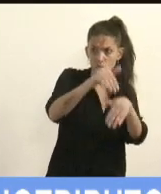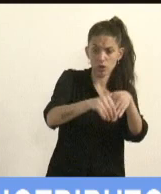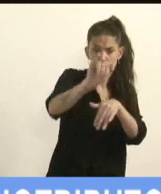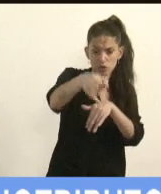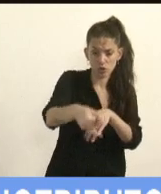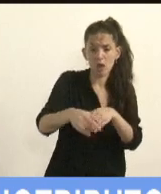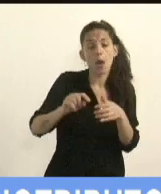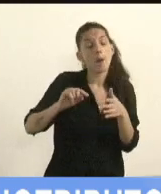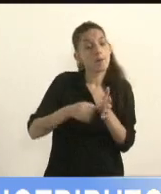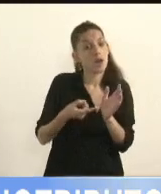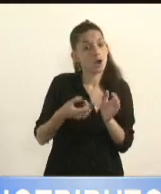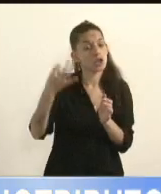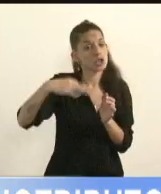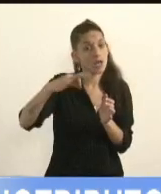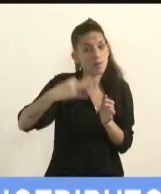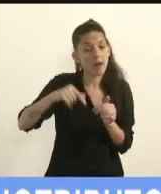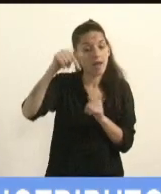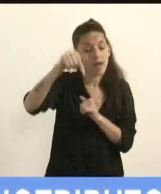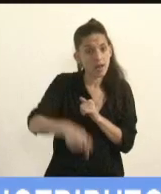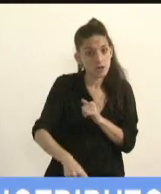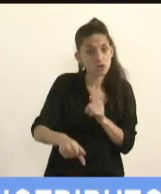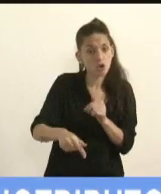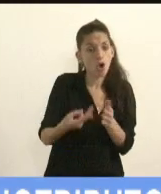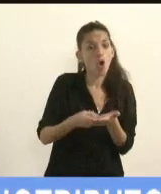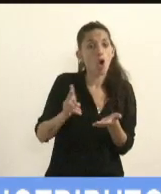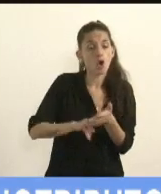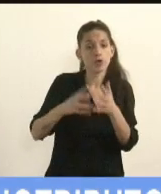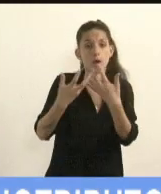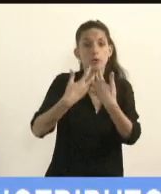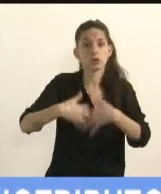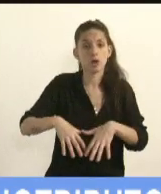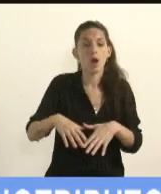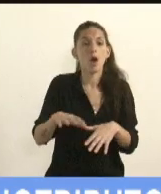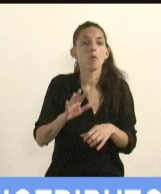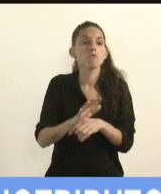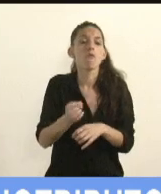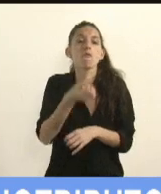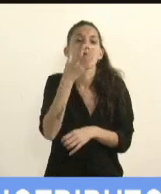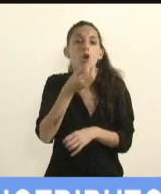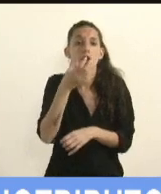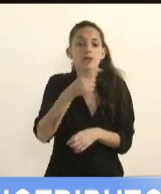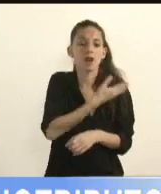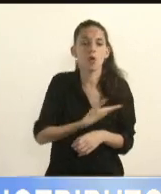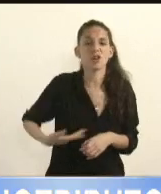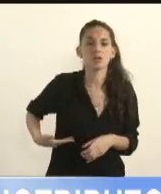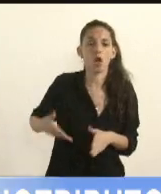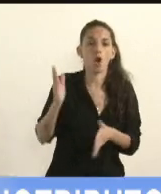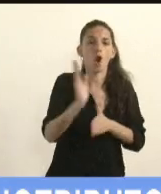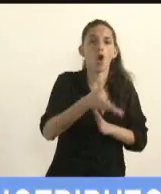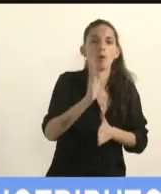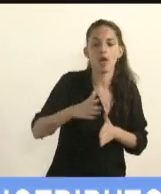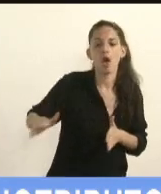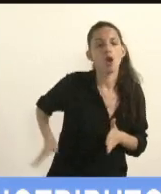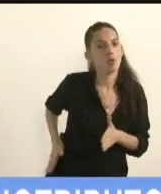Pero sepan que nuevamente se trata de un proyecto que promete flores a un estado golpeador de los bolsillos de la